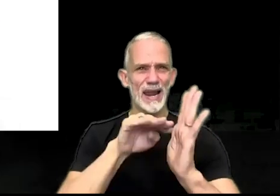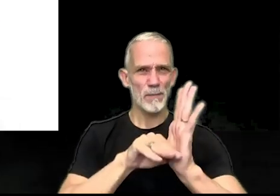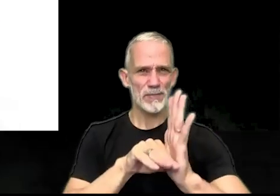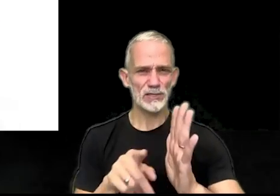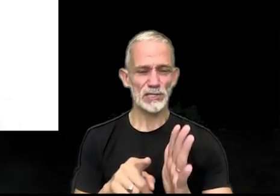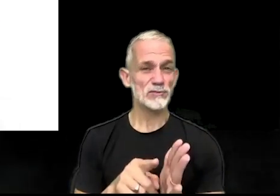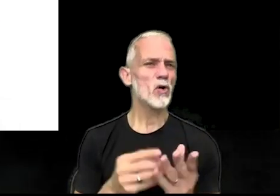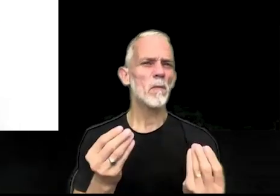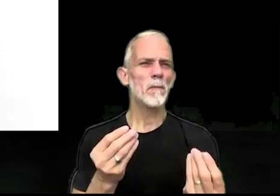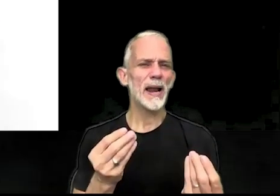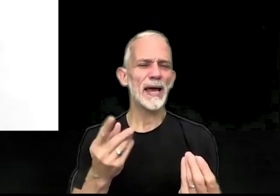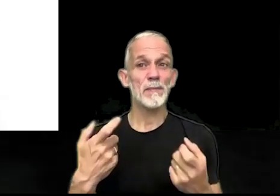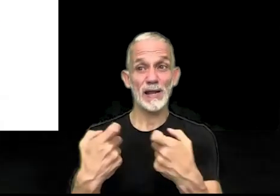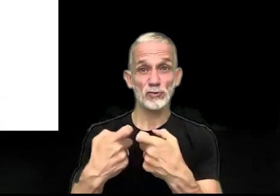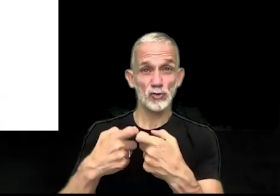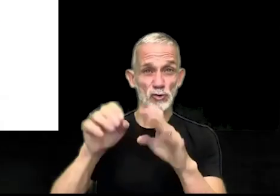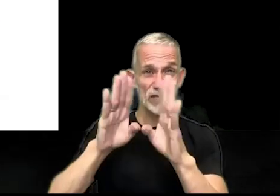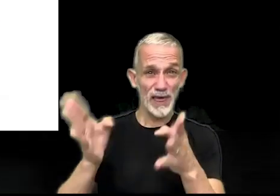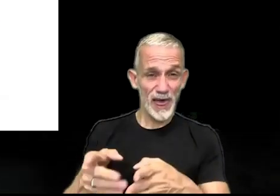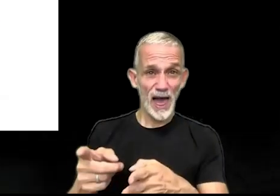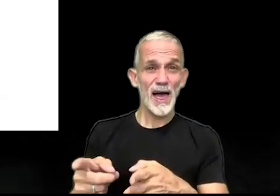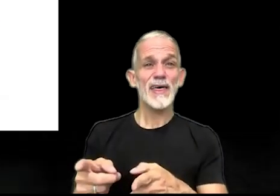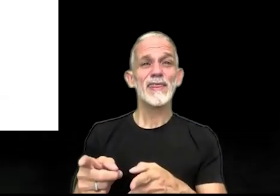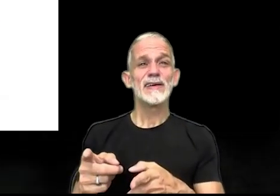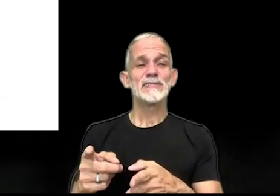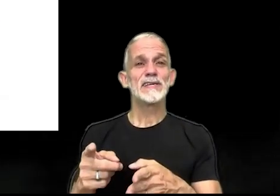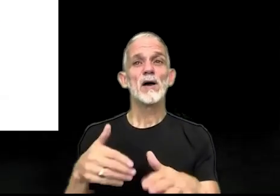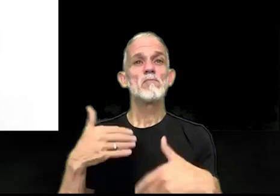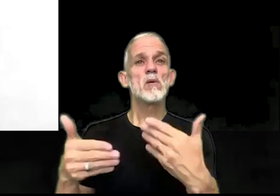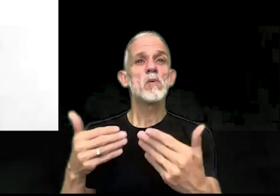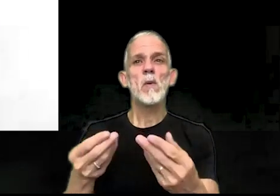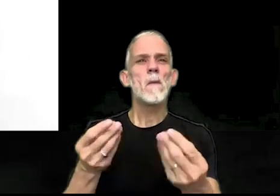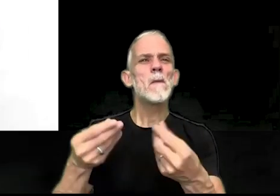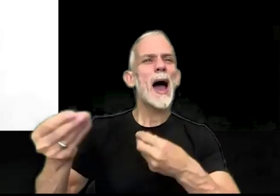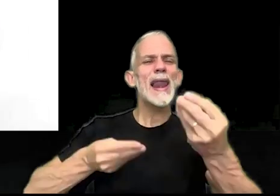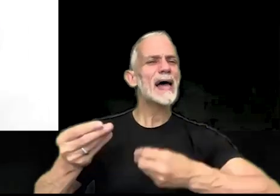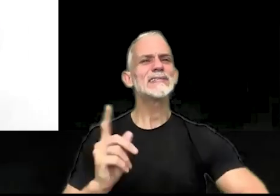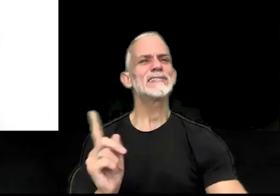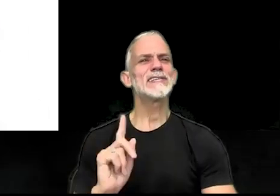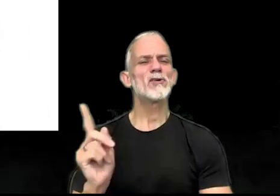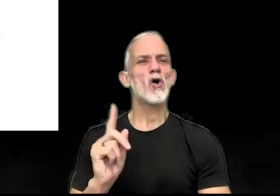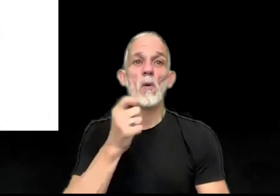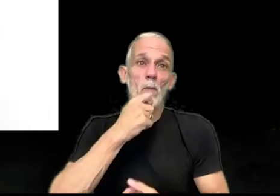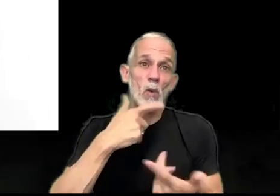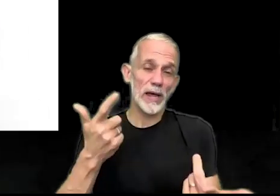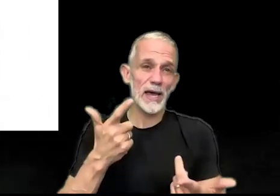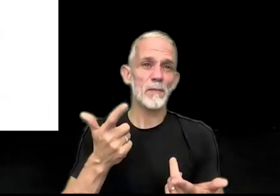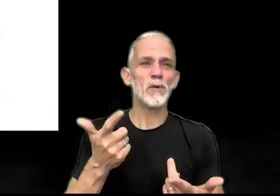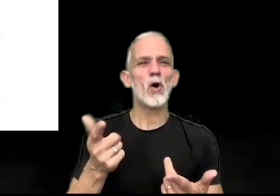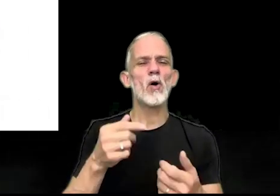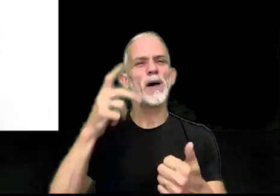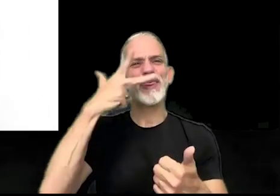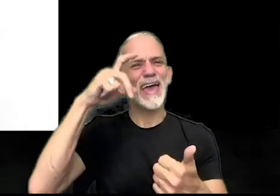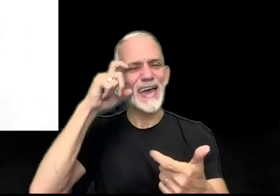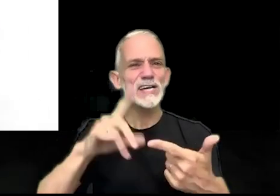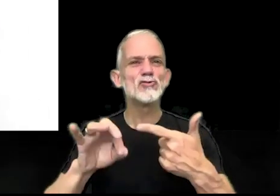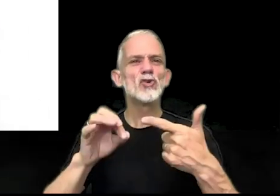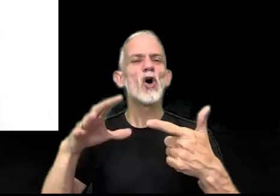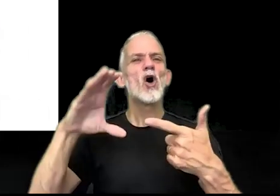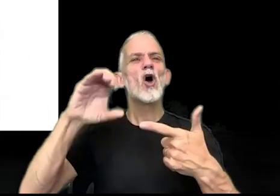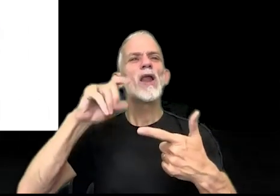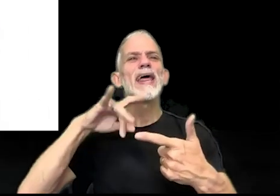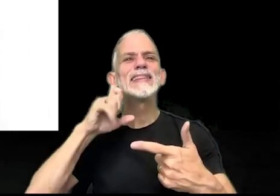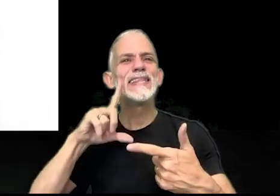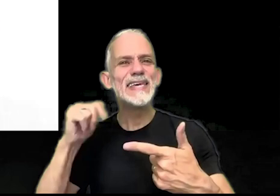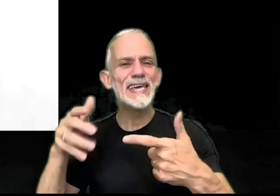reglamentario, para aquellas sociedades que no desarrollan balance, como son hecho, colectiva,